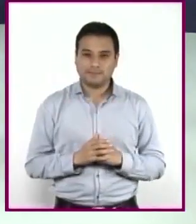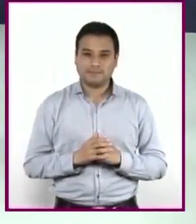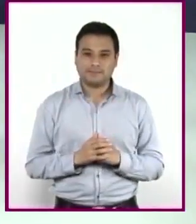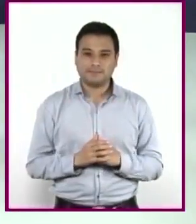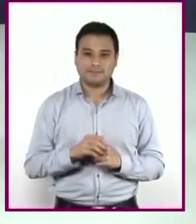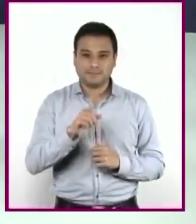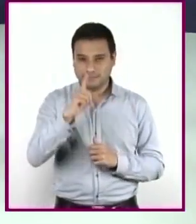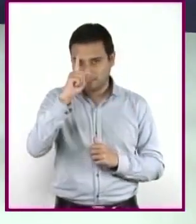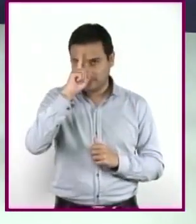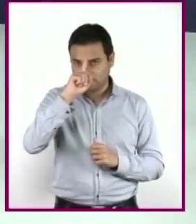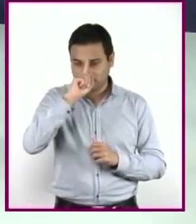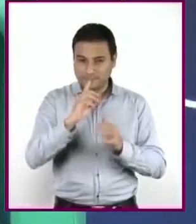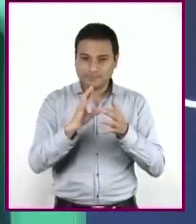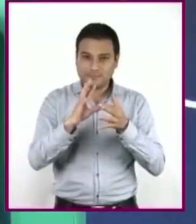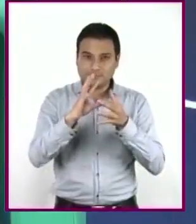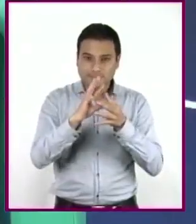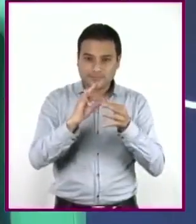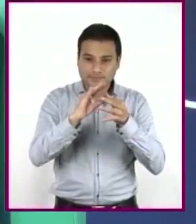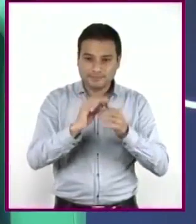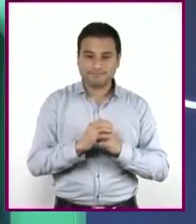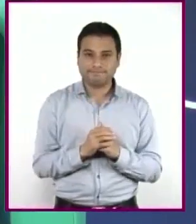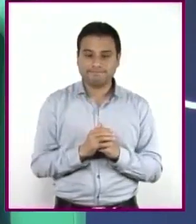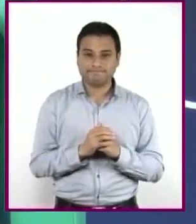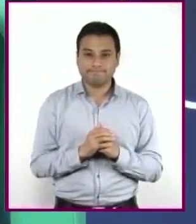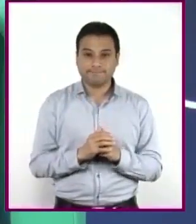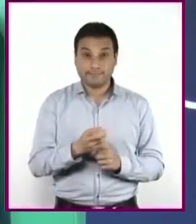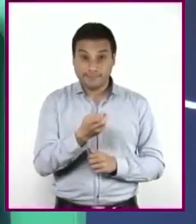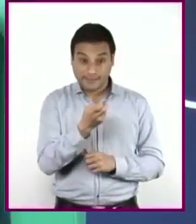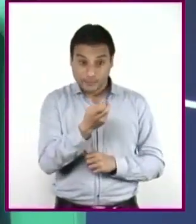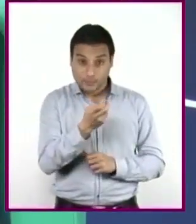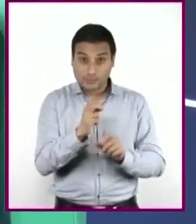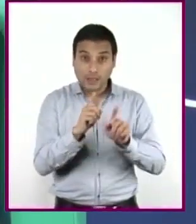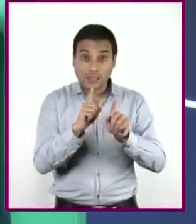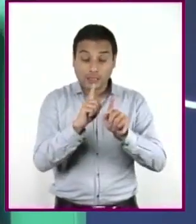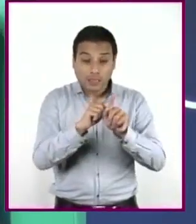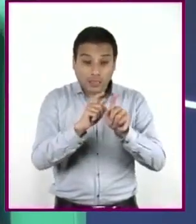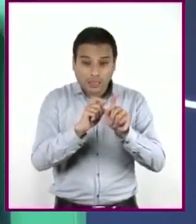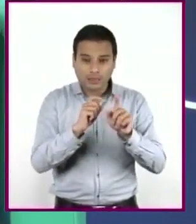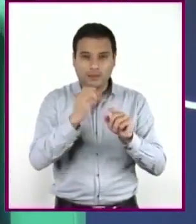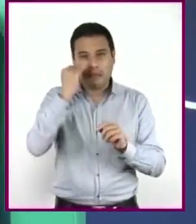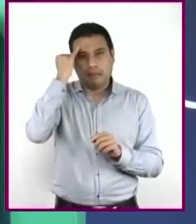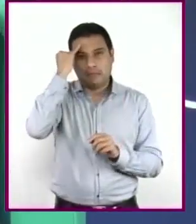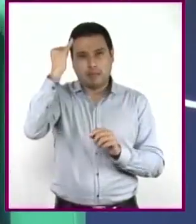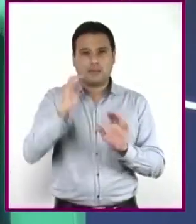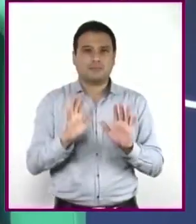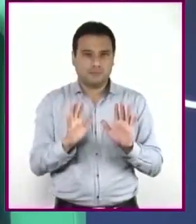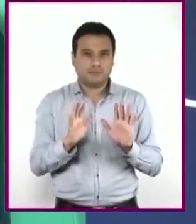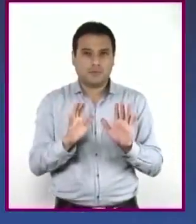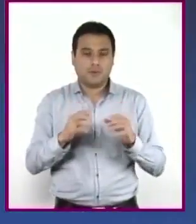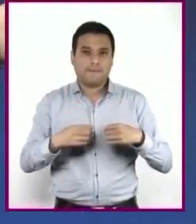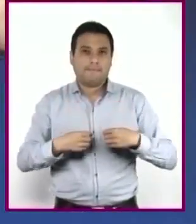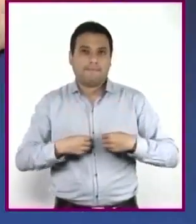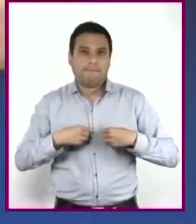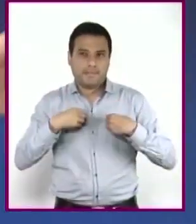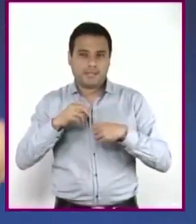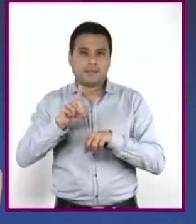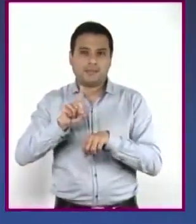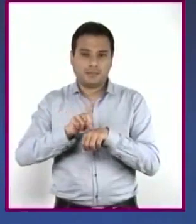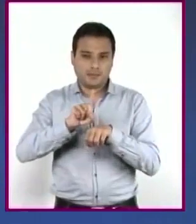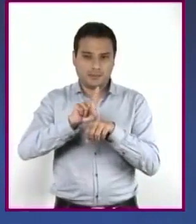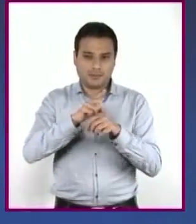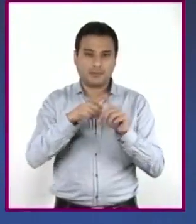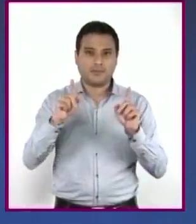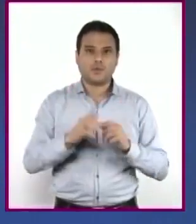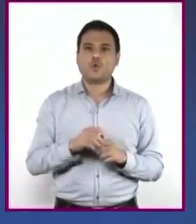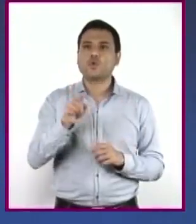diferencia. Como diferenciar que eso es ficticio y pues que hay también una realidad. ¿Llegó un momento en el que